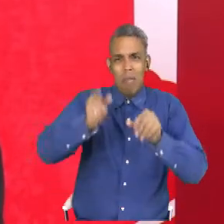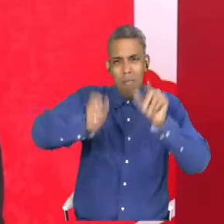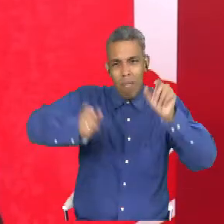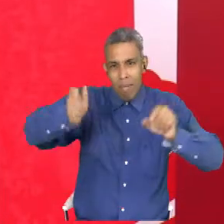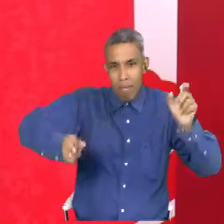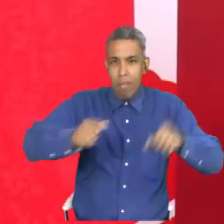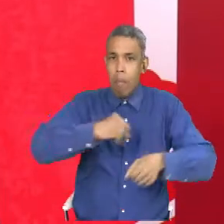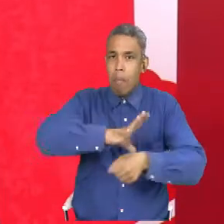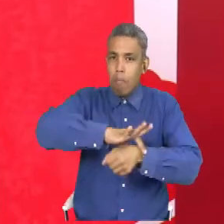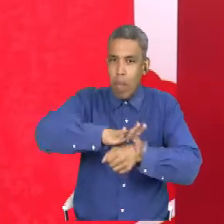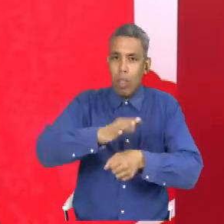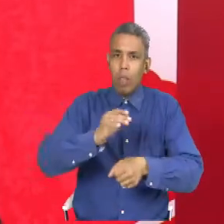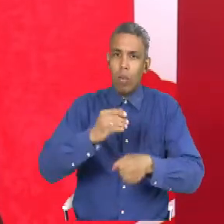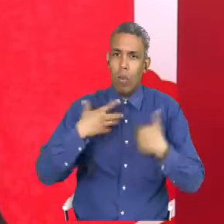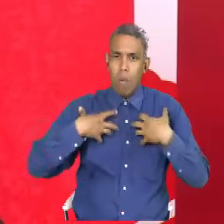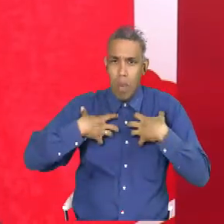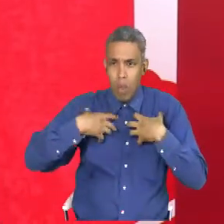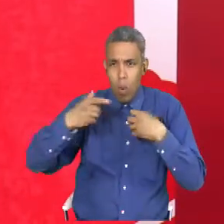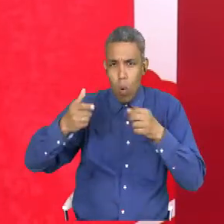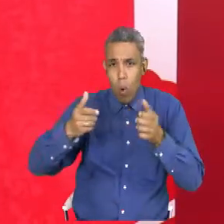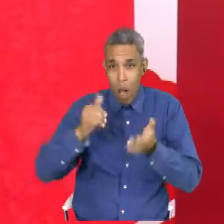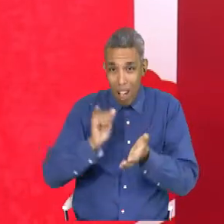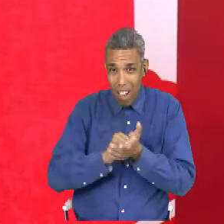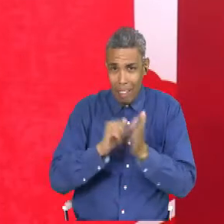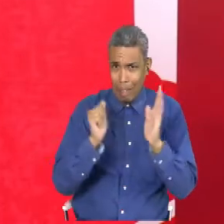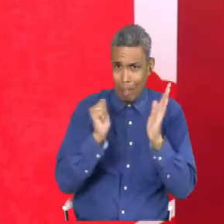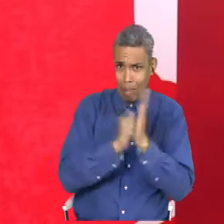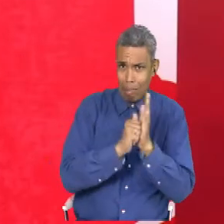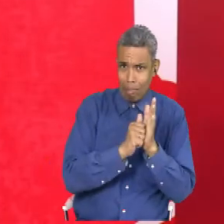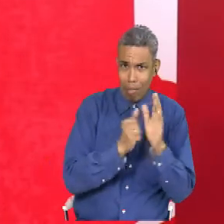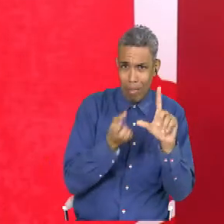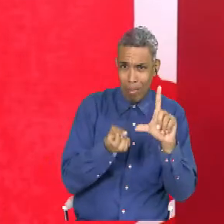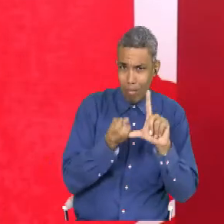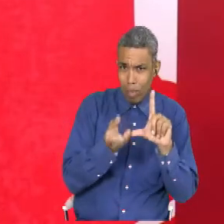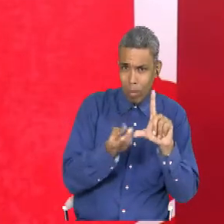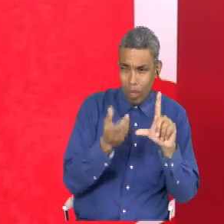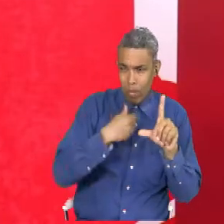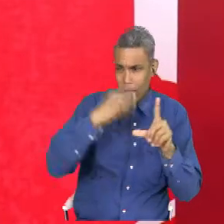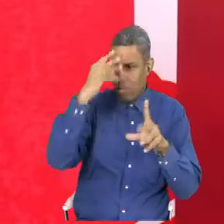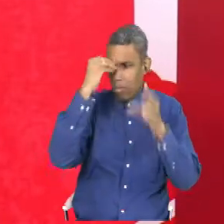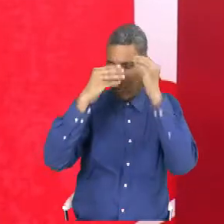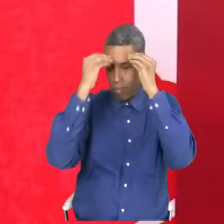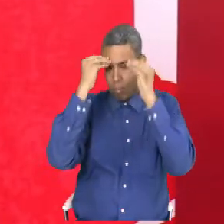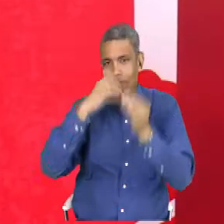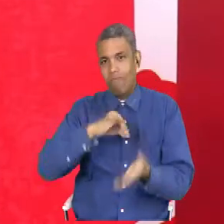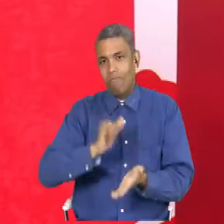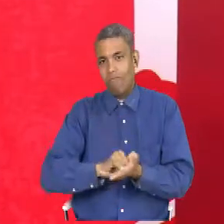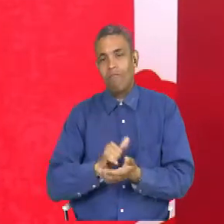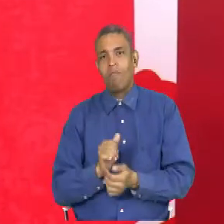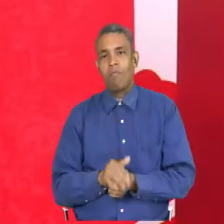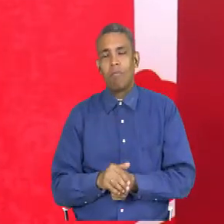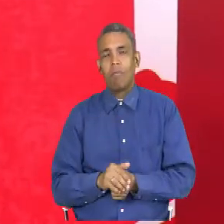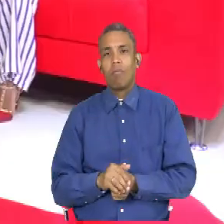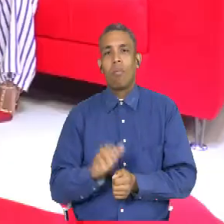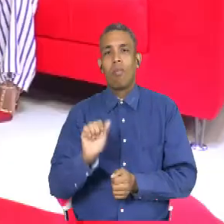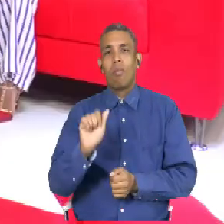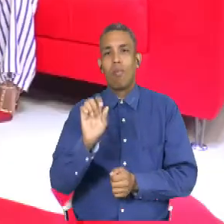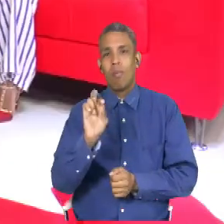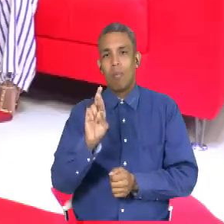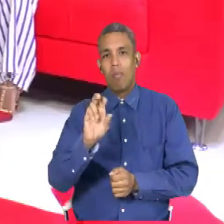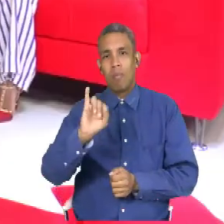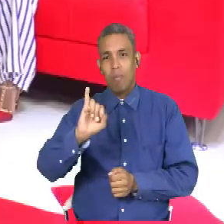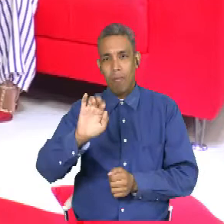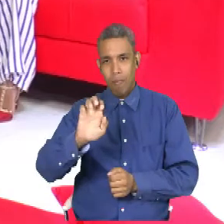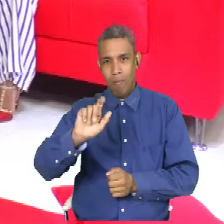país. Entonces, nosotros le damos la bienvenida a Ariel Rosas. Él es el director de esa clínica. Ariel, bienvenido a nuestro programa. Muy